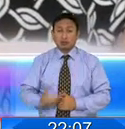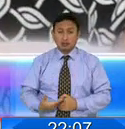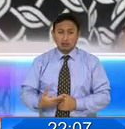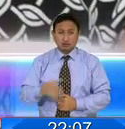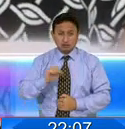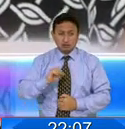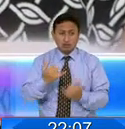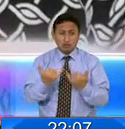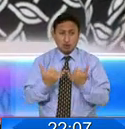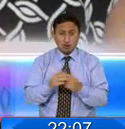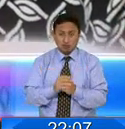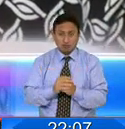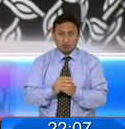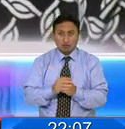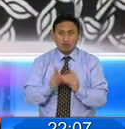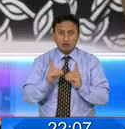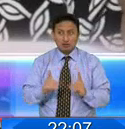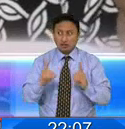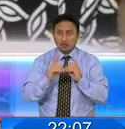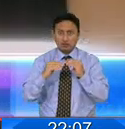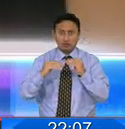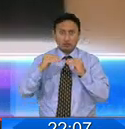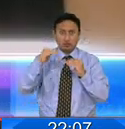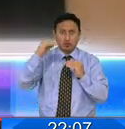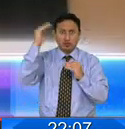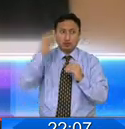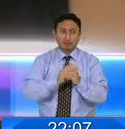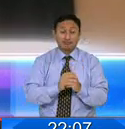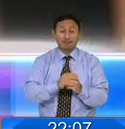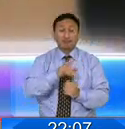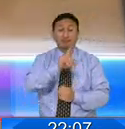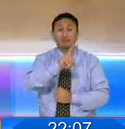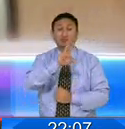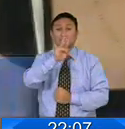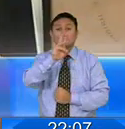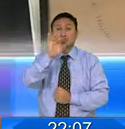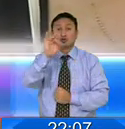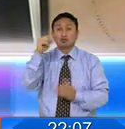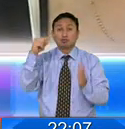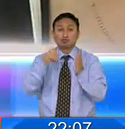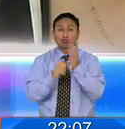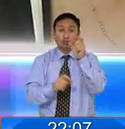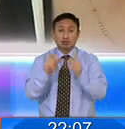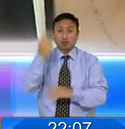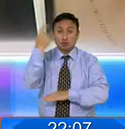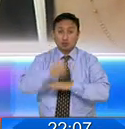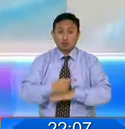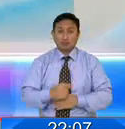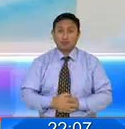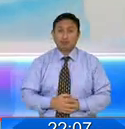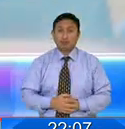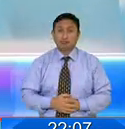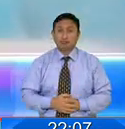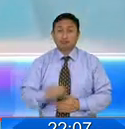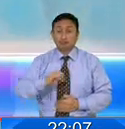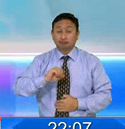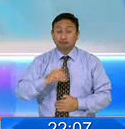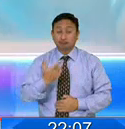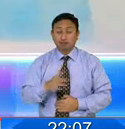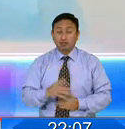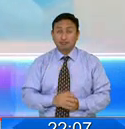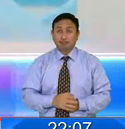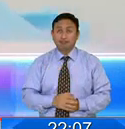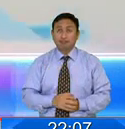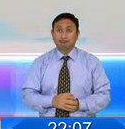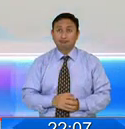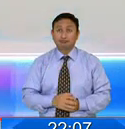el récord registrado de inoculación a más de 268 mil personas en un día y que hay más biológicos